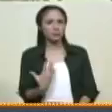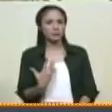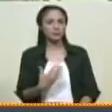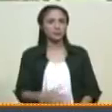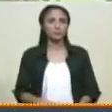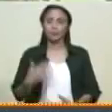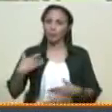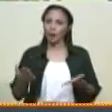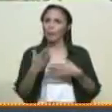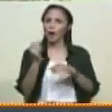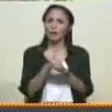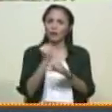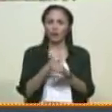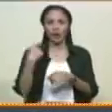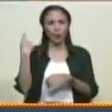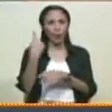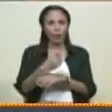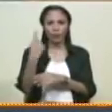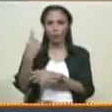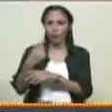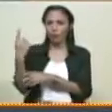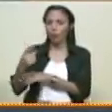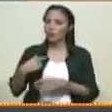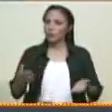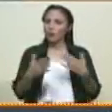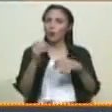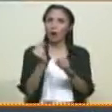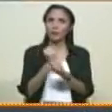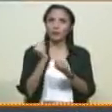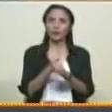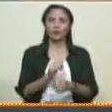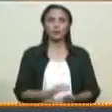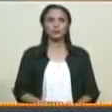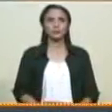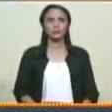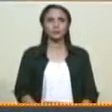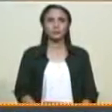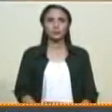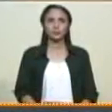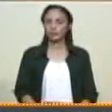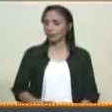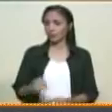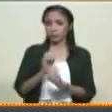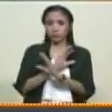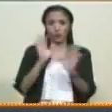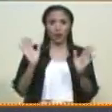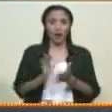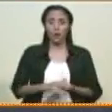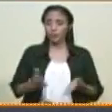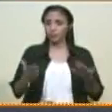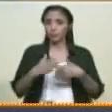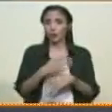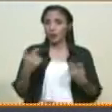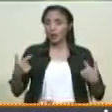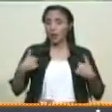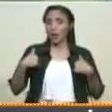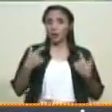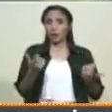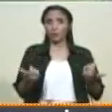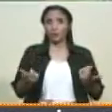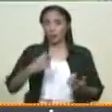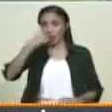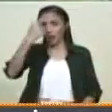a trabajar, cumplir orden. ¿Verdad, Marco? Claro, lo que sea. Uno está aquí circunstancial, bien bueno que